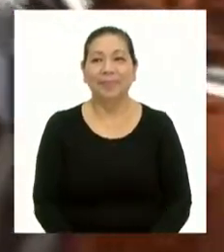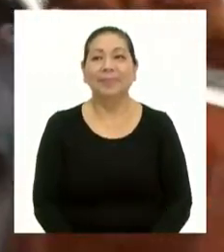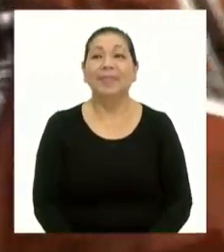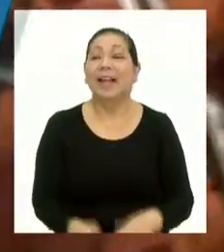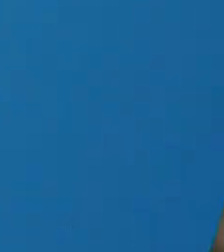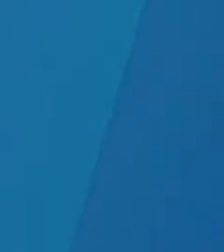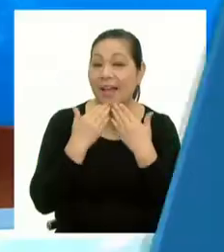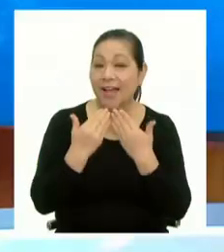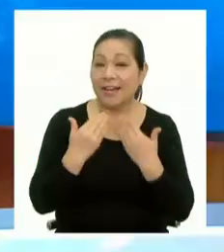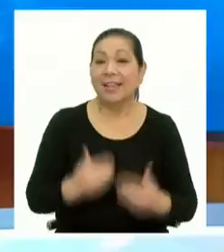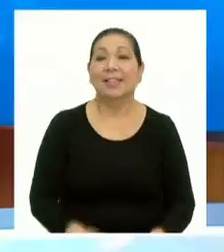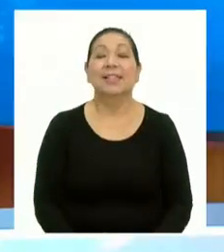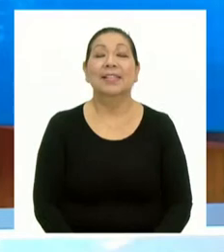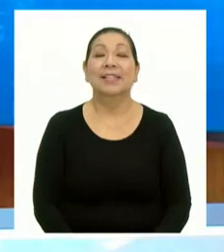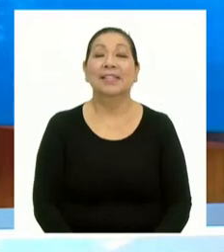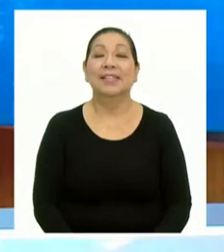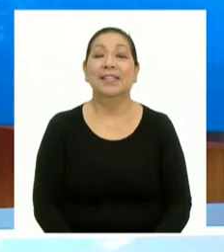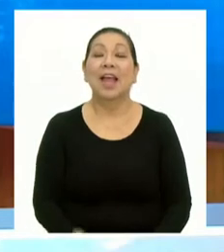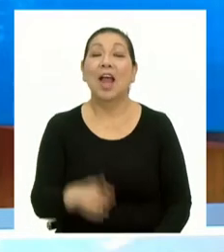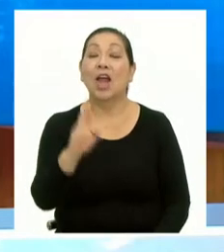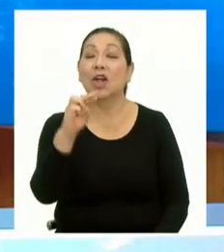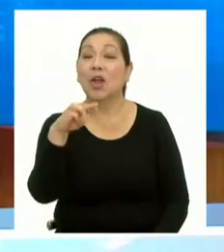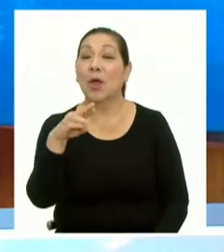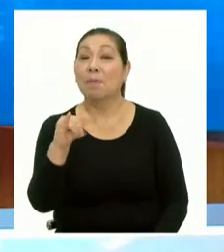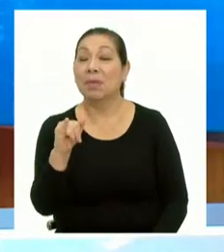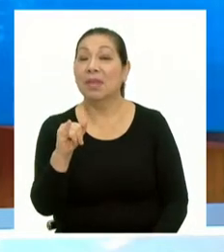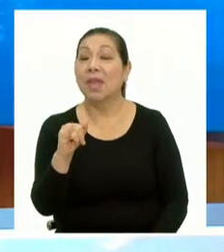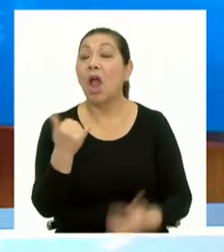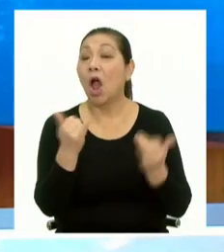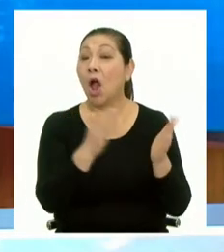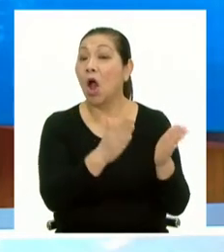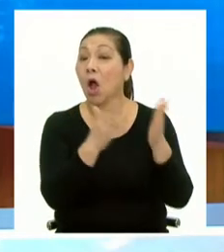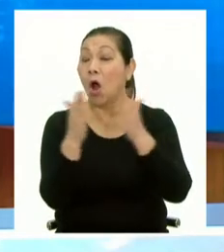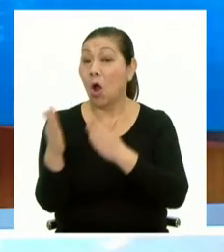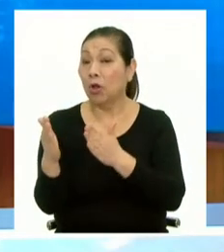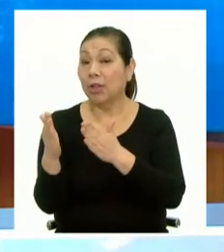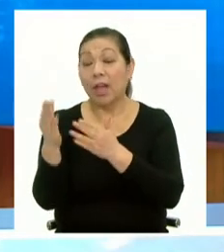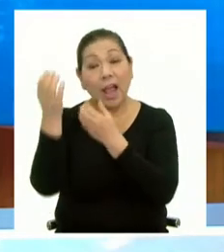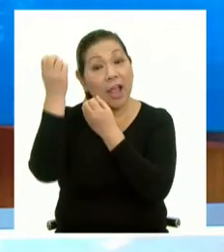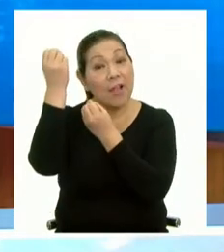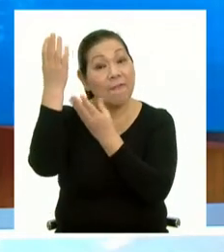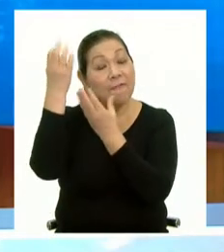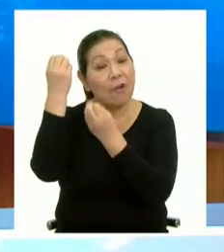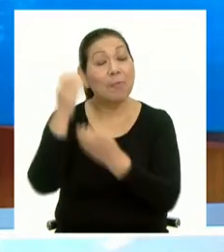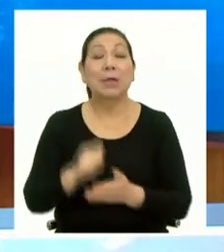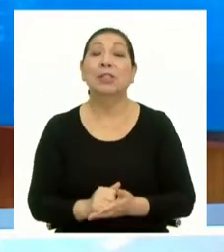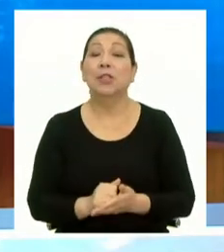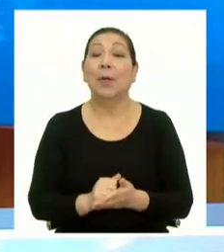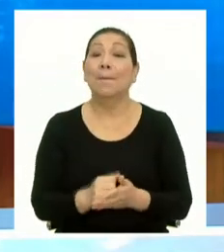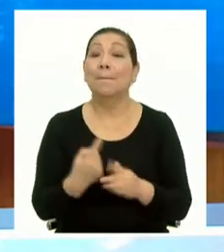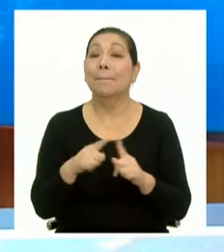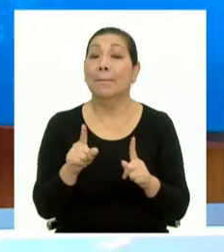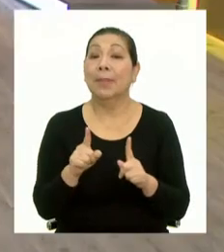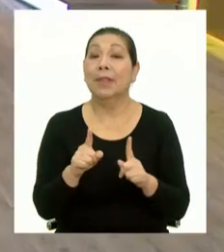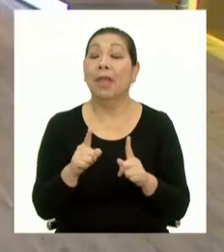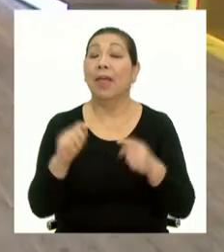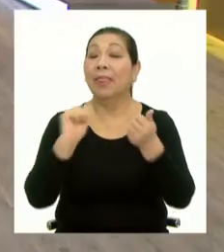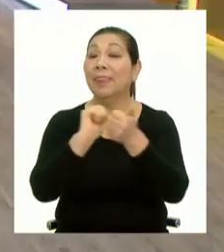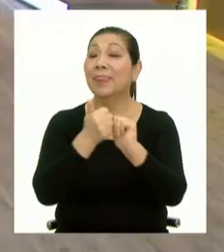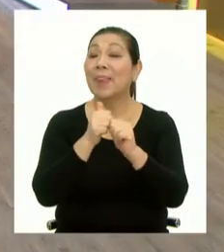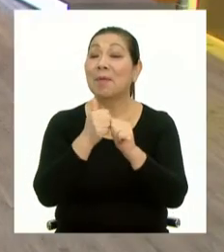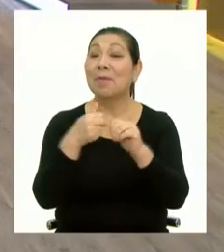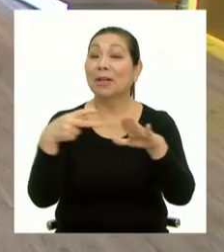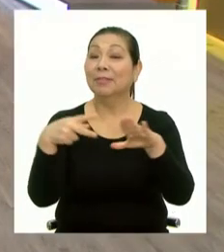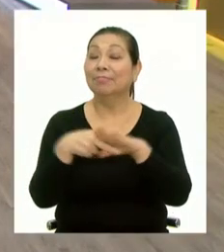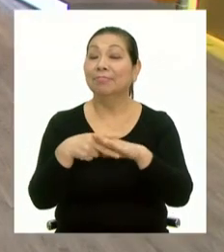Bien, bien, gracias a Romy Guamaní. Y ahora nos vamos con otras informaciones y vamos con los deportes. Hacemos